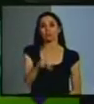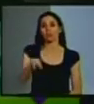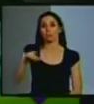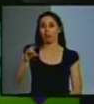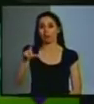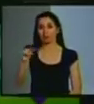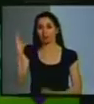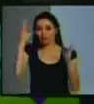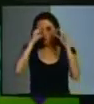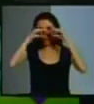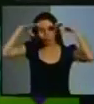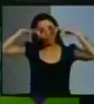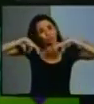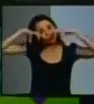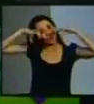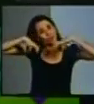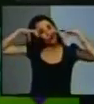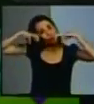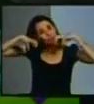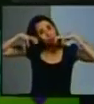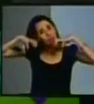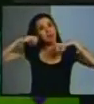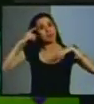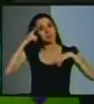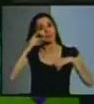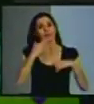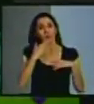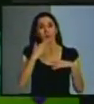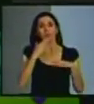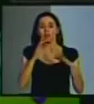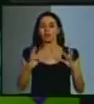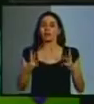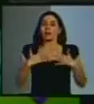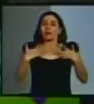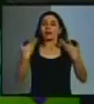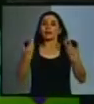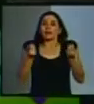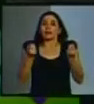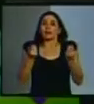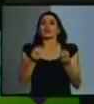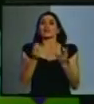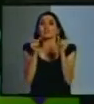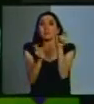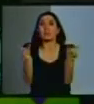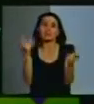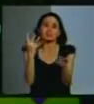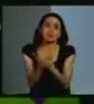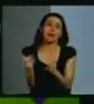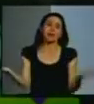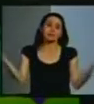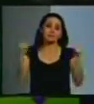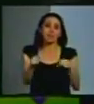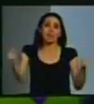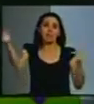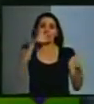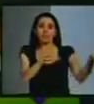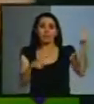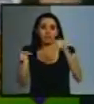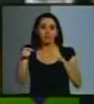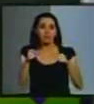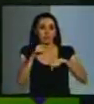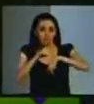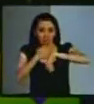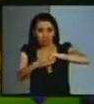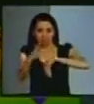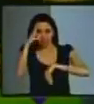Mandela. Una noche lluviosa, sin embargo, no menos calurosa, con la cantidad de gente que sigue llegando, pese a ya bien